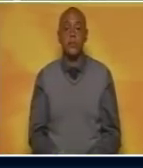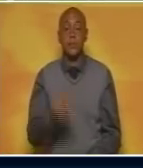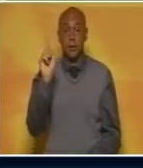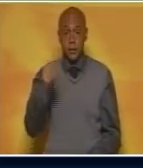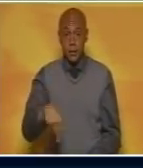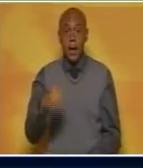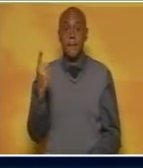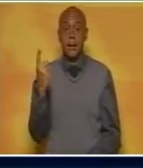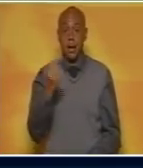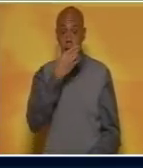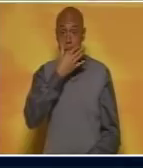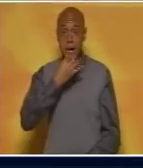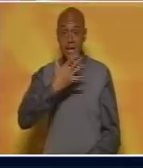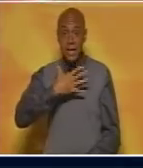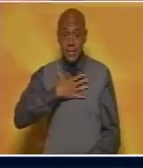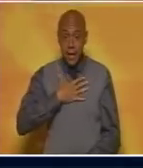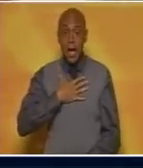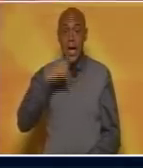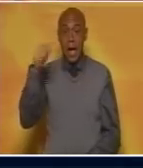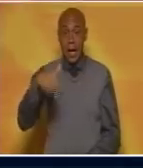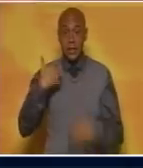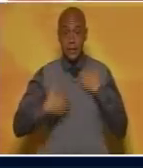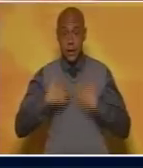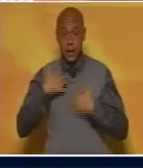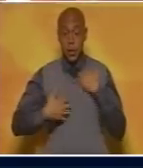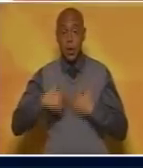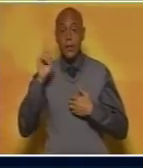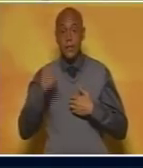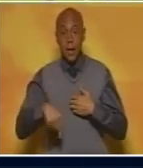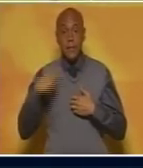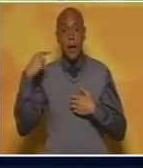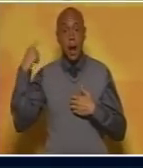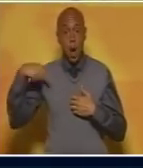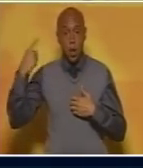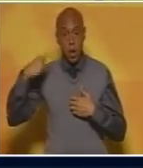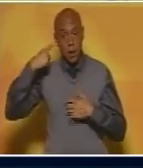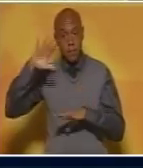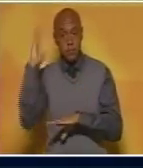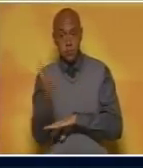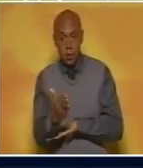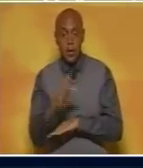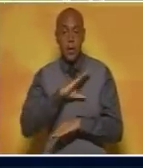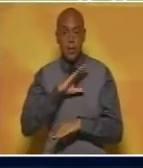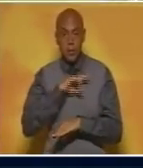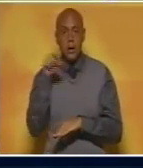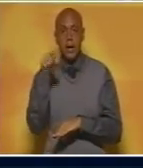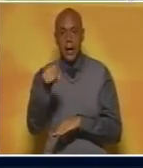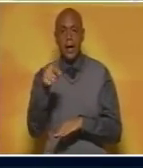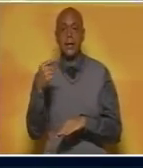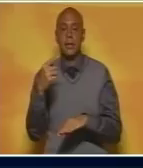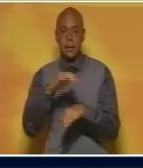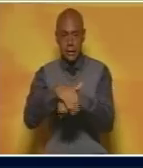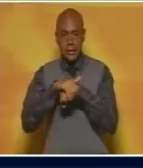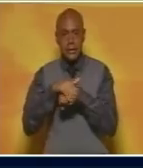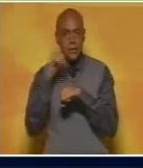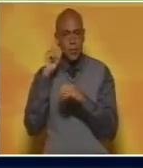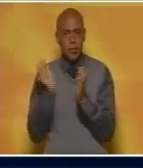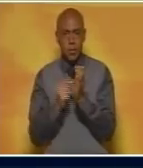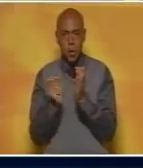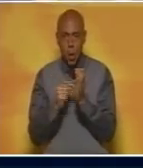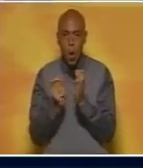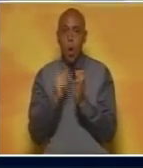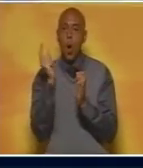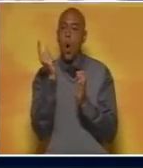Y el Manchester United eliminó este miércoles al Chelsea 2-1 en el Stamford Bridge de Inglaterra. Marcus